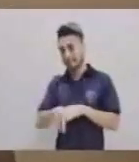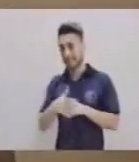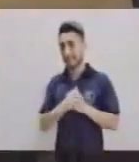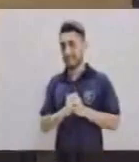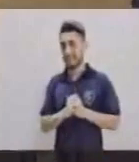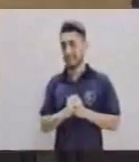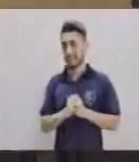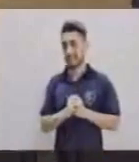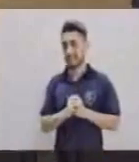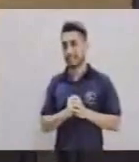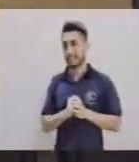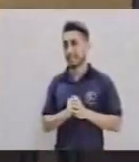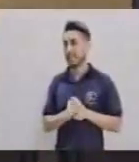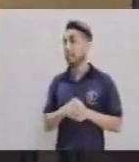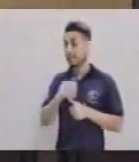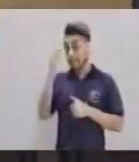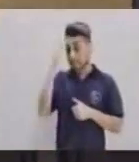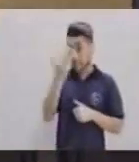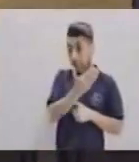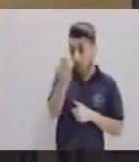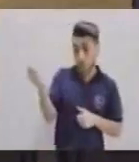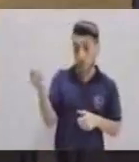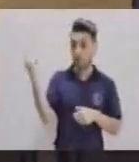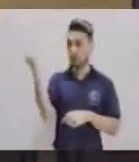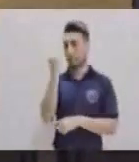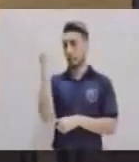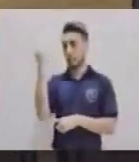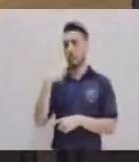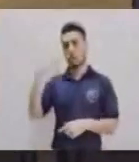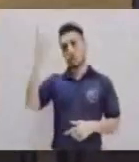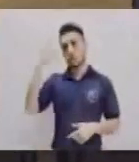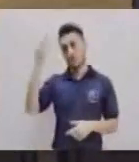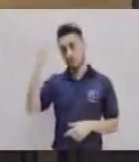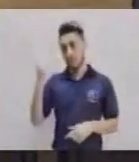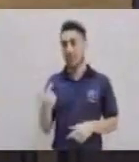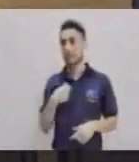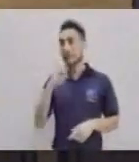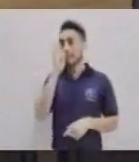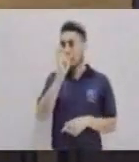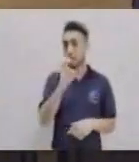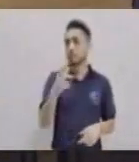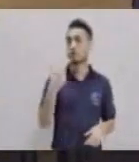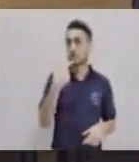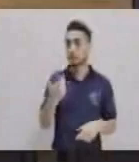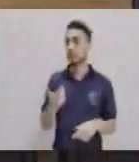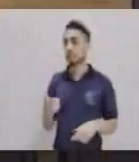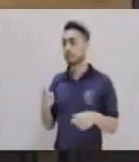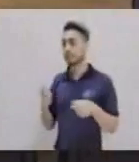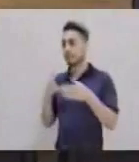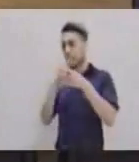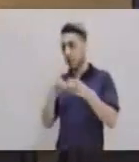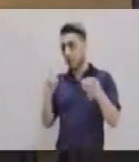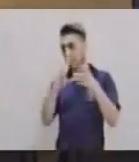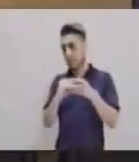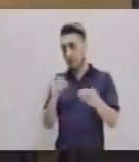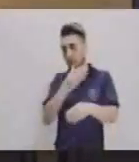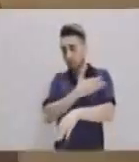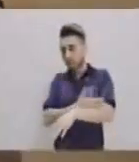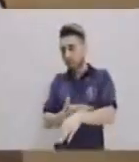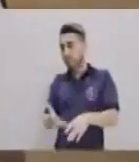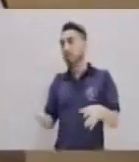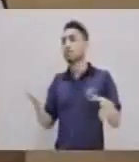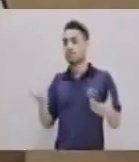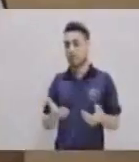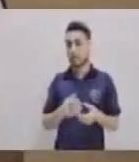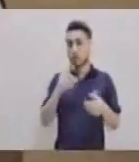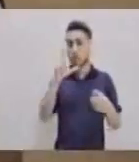tardes. Los saludos son muy importantes en nuestro diario vivir. Y por eso, les voy a contar un cuento.